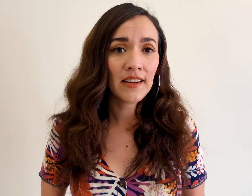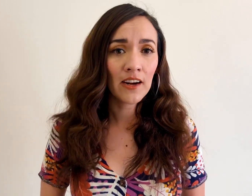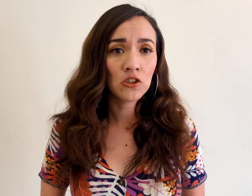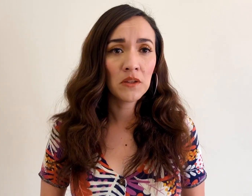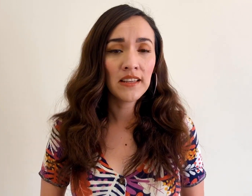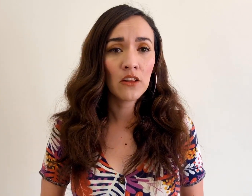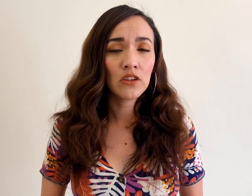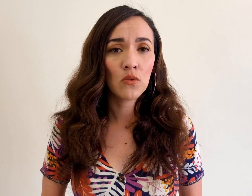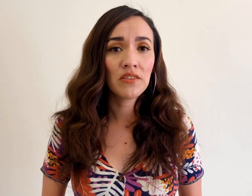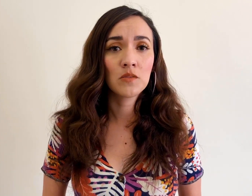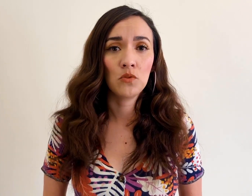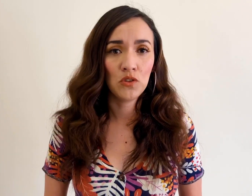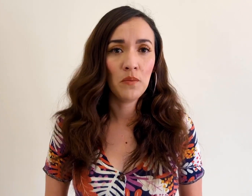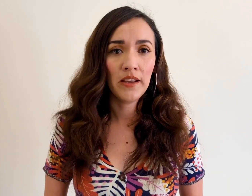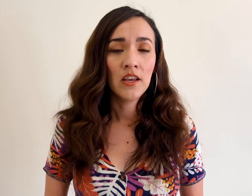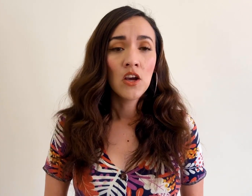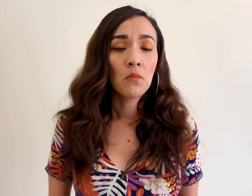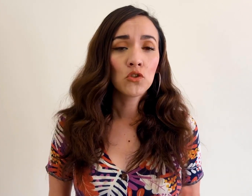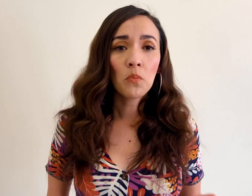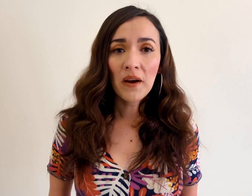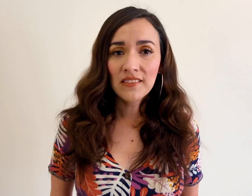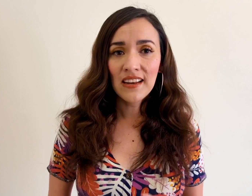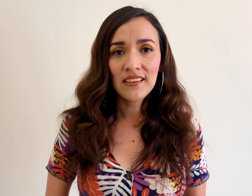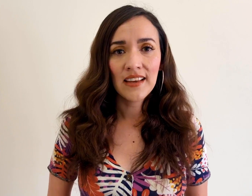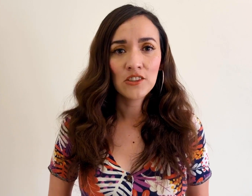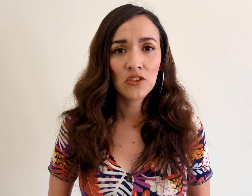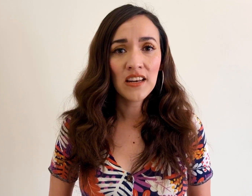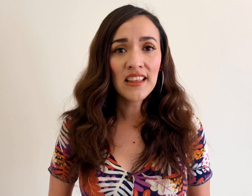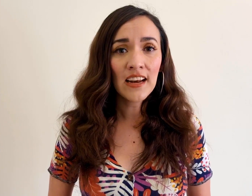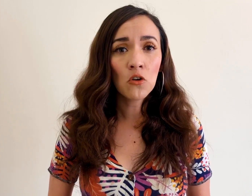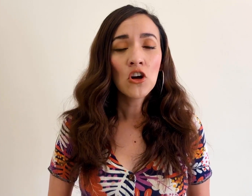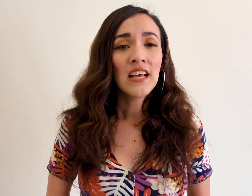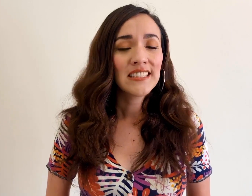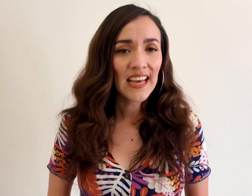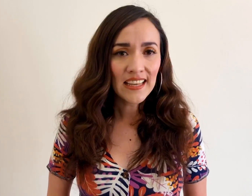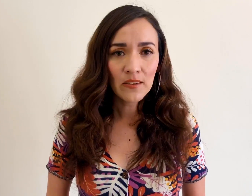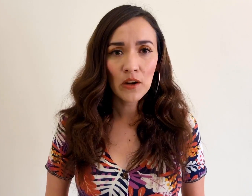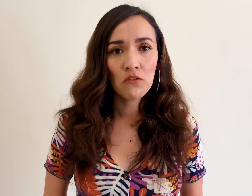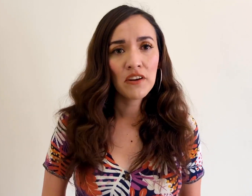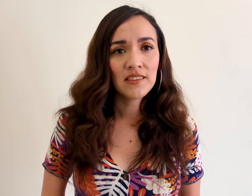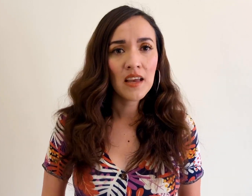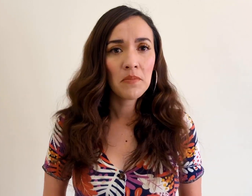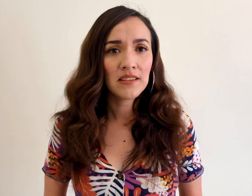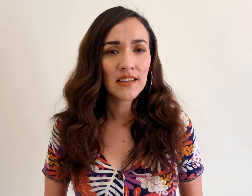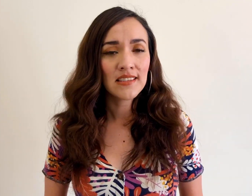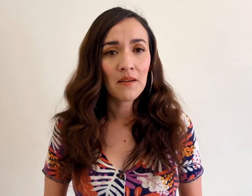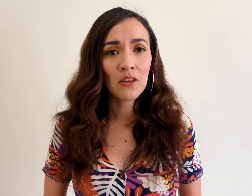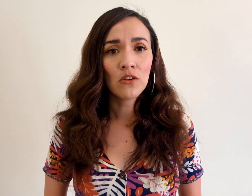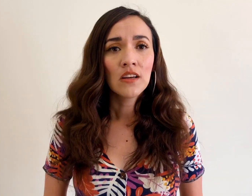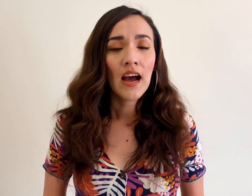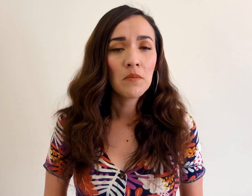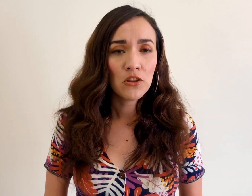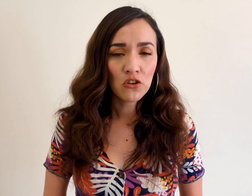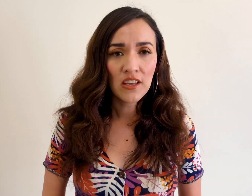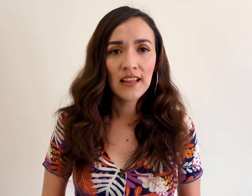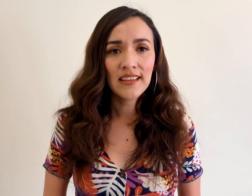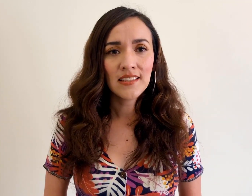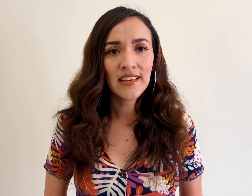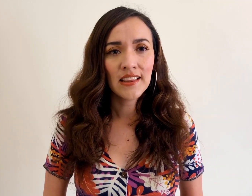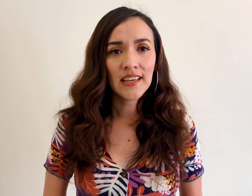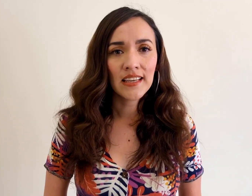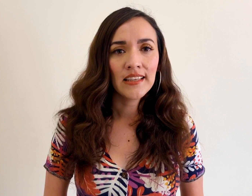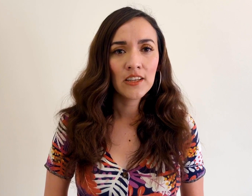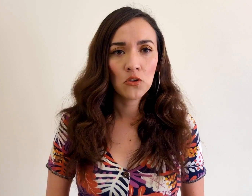y que iban a entregar los ventiladores lo antes posible. Por su parte, la delegación en Hidalgo sale de una conferencia de prensa el sábado al mediodía,